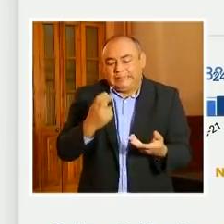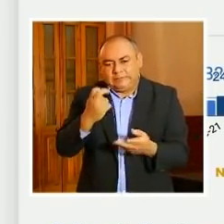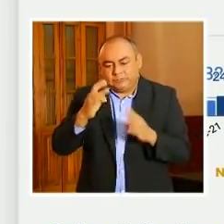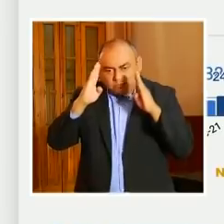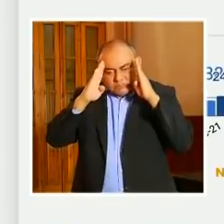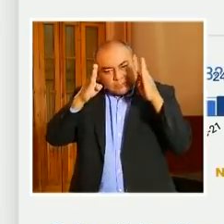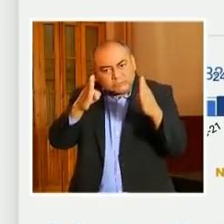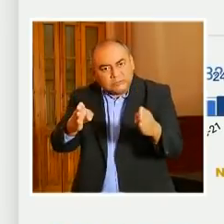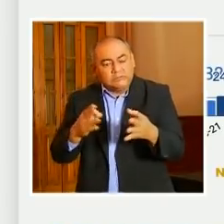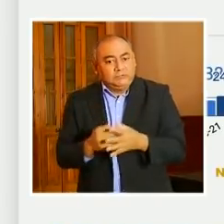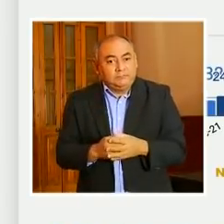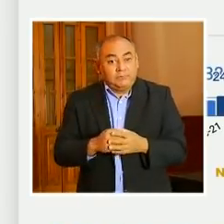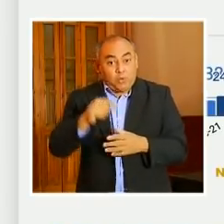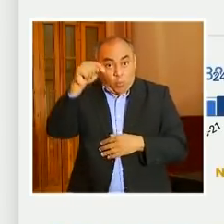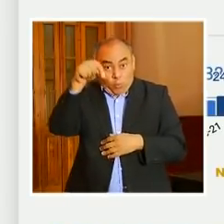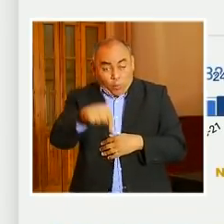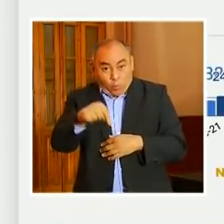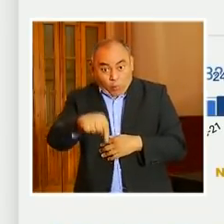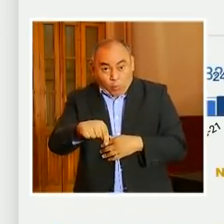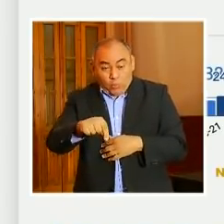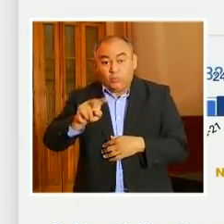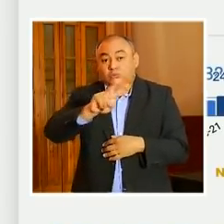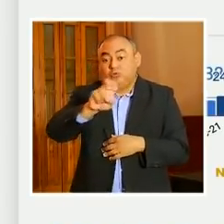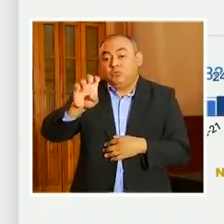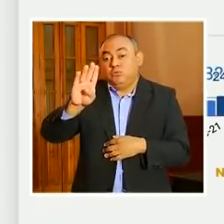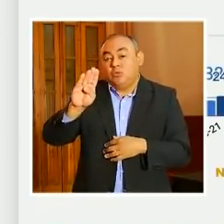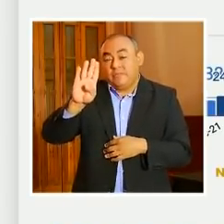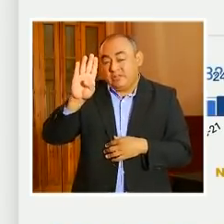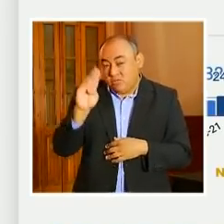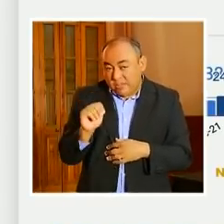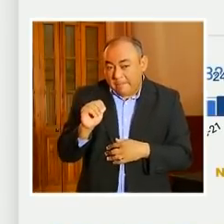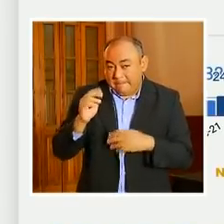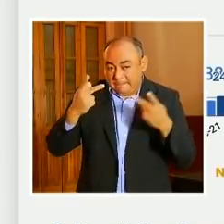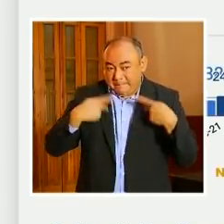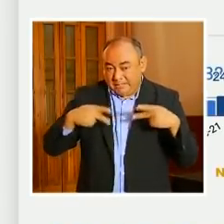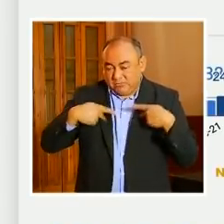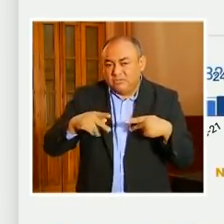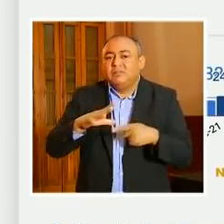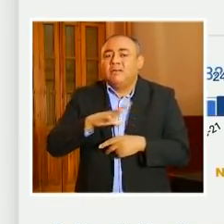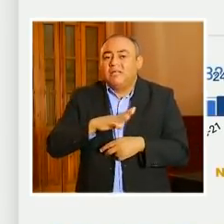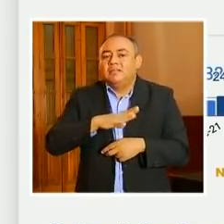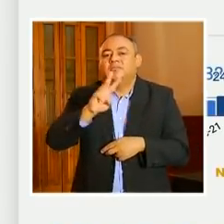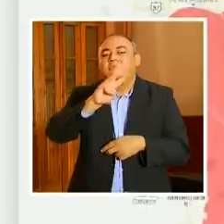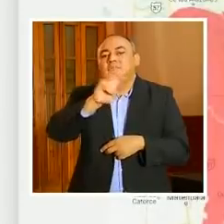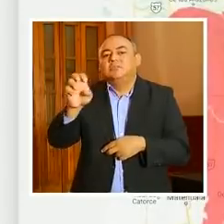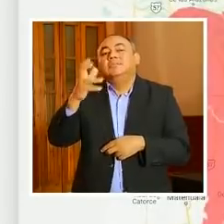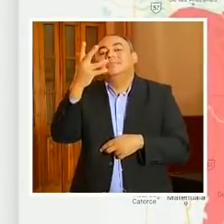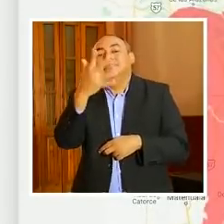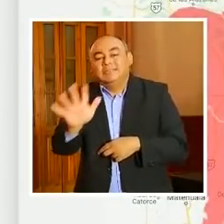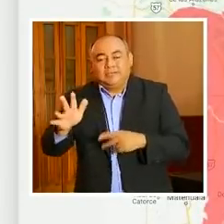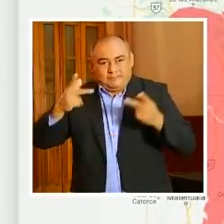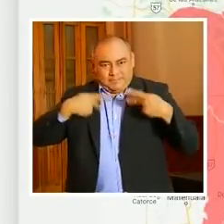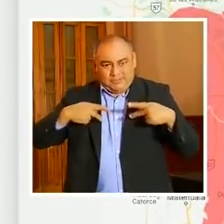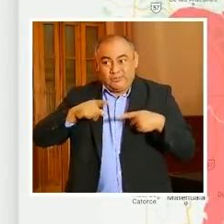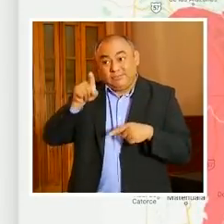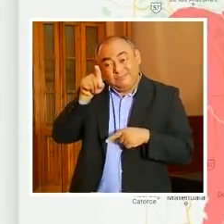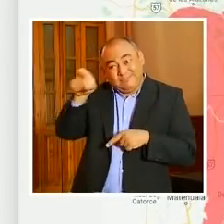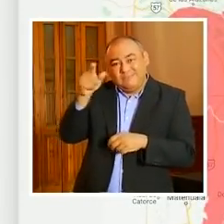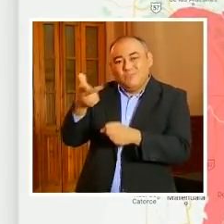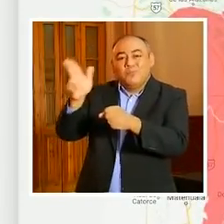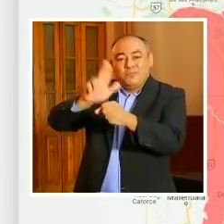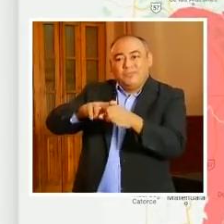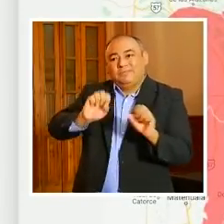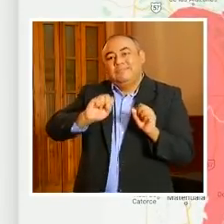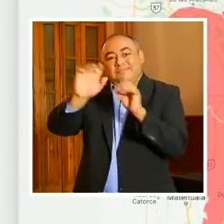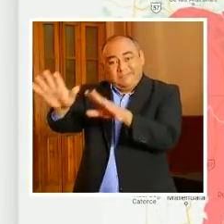de 299, tenemos 310 pacientes hospitalizados. En el estado de